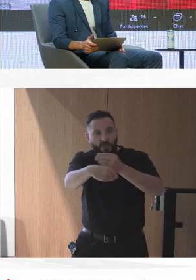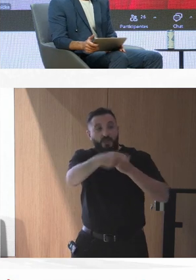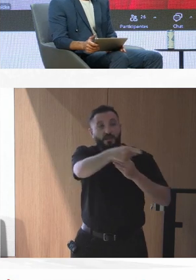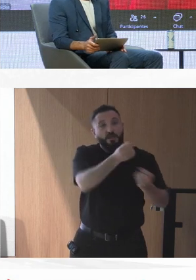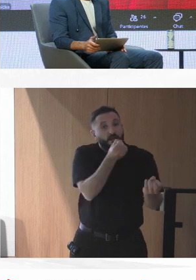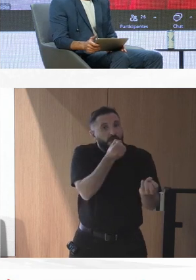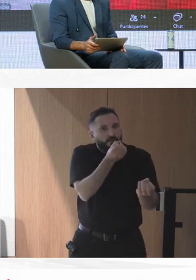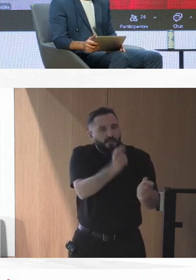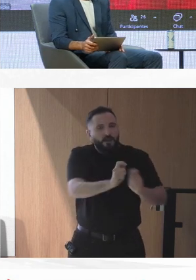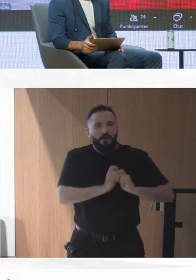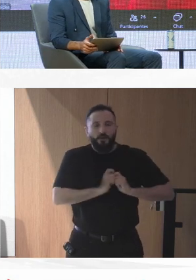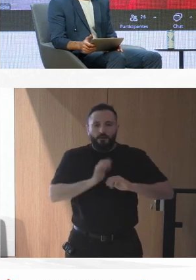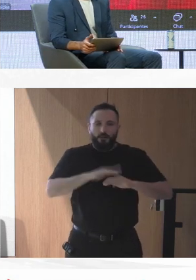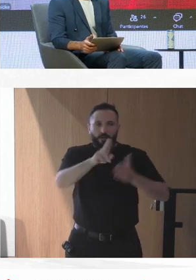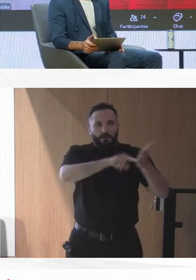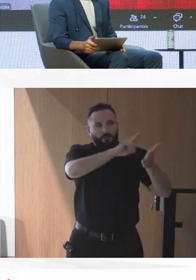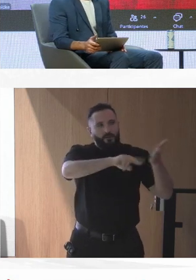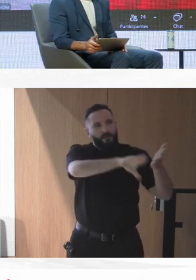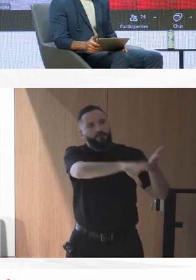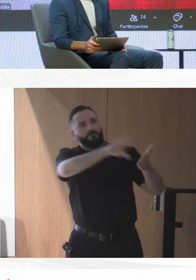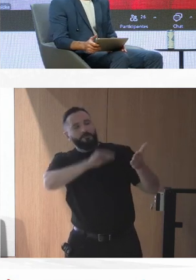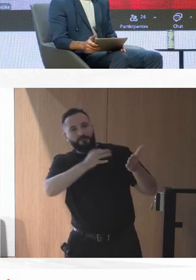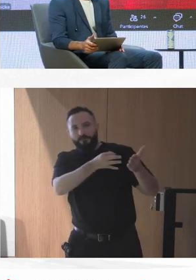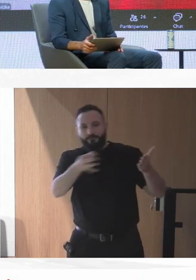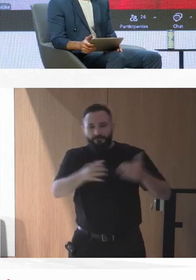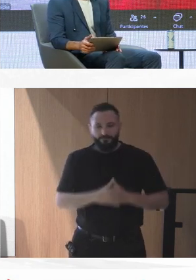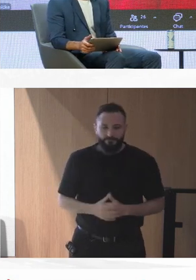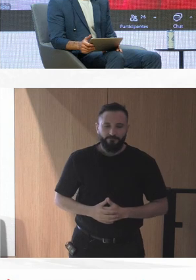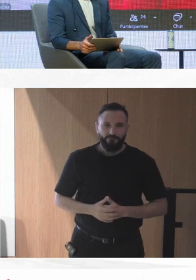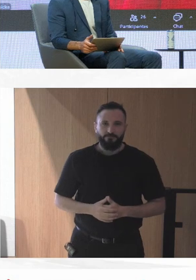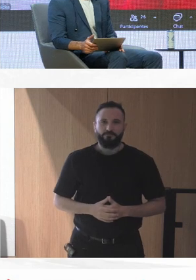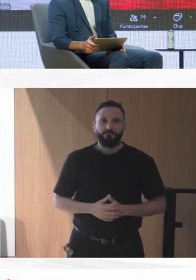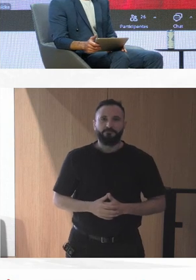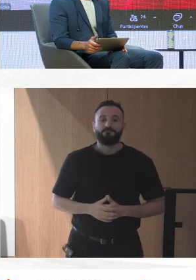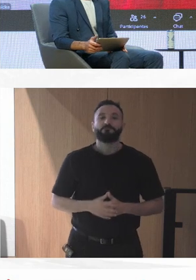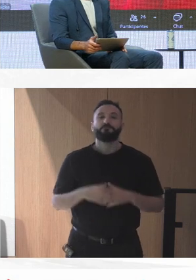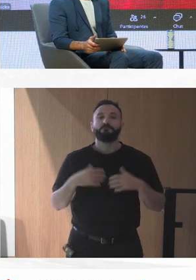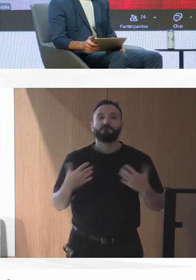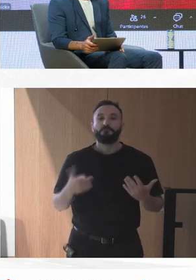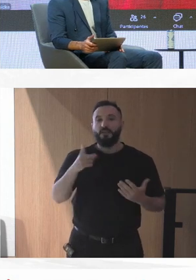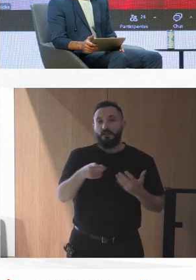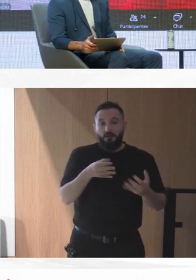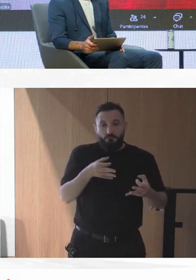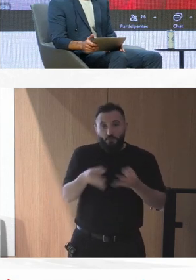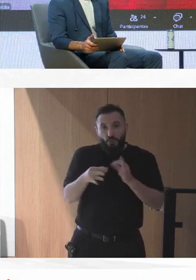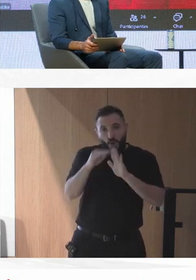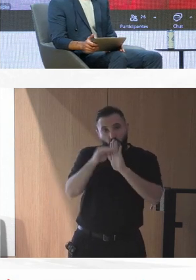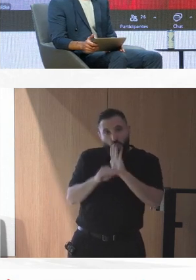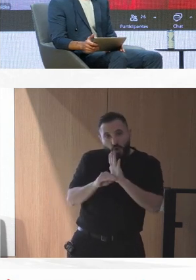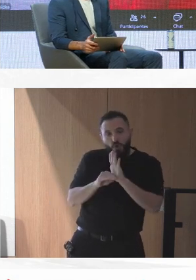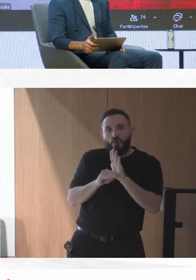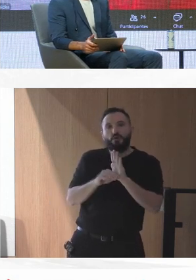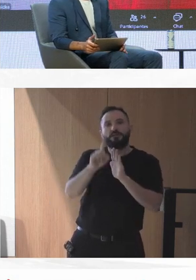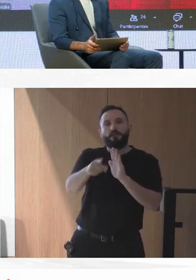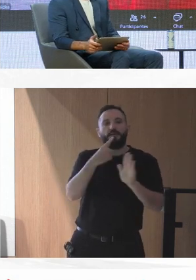ayudar a interpretar de la forma adecuada la convención. Y El protocolo también establece un protocolo